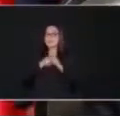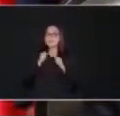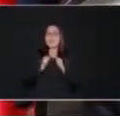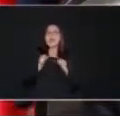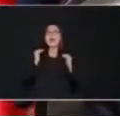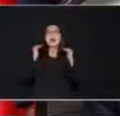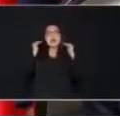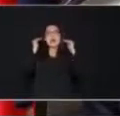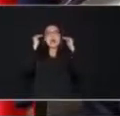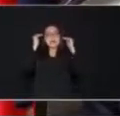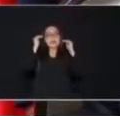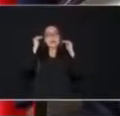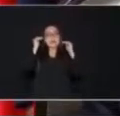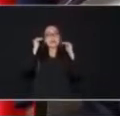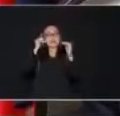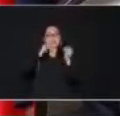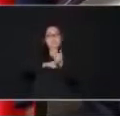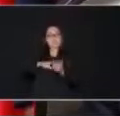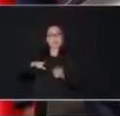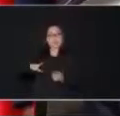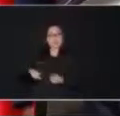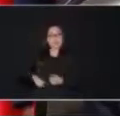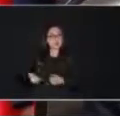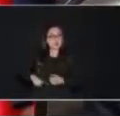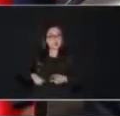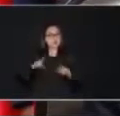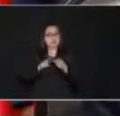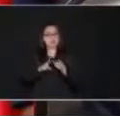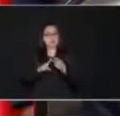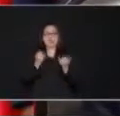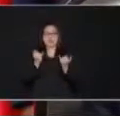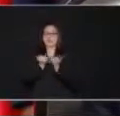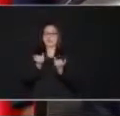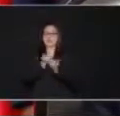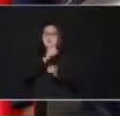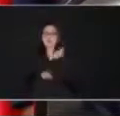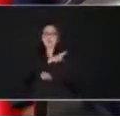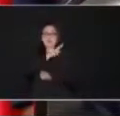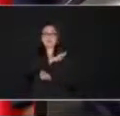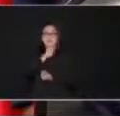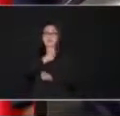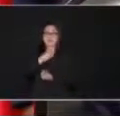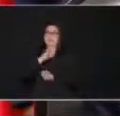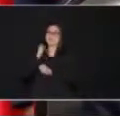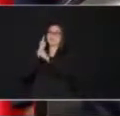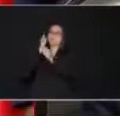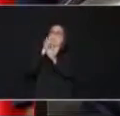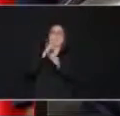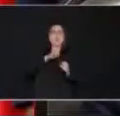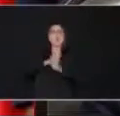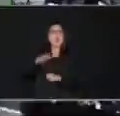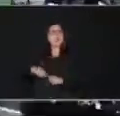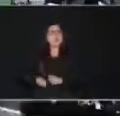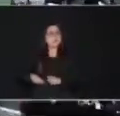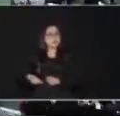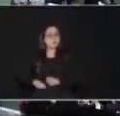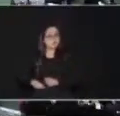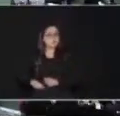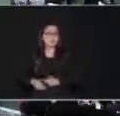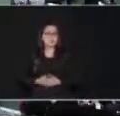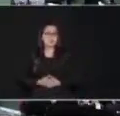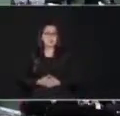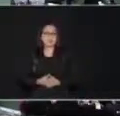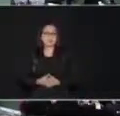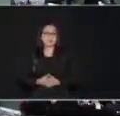porque reconoce que uno de sus compromisos de campaña era bajar ya, de inmediato. Hace una pausa porque lo espetan